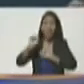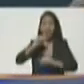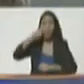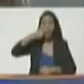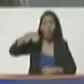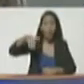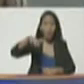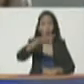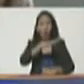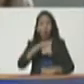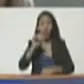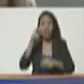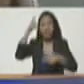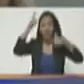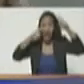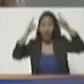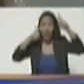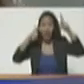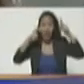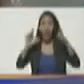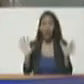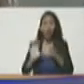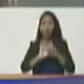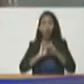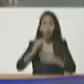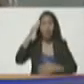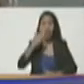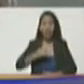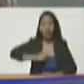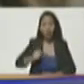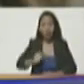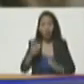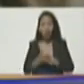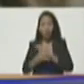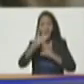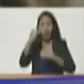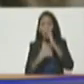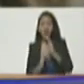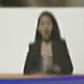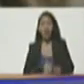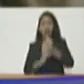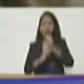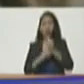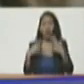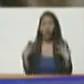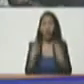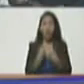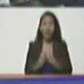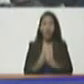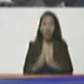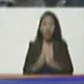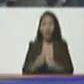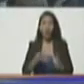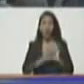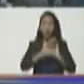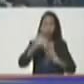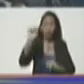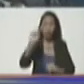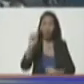unión cívico-militar bajo el liderazgo del presidente constitucional, compañero Nicolás Maduro